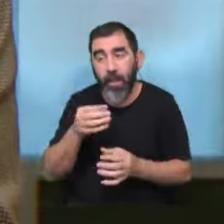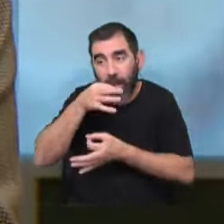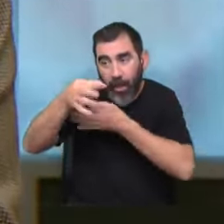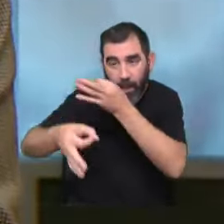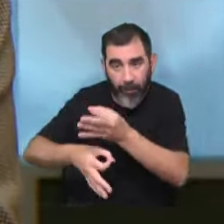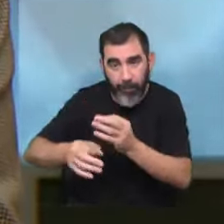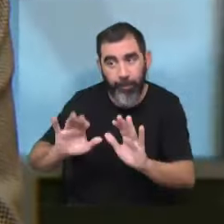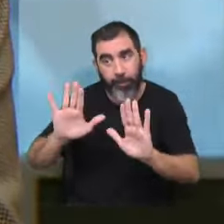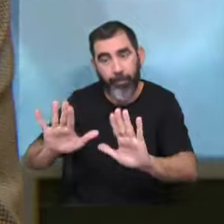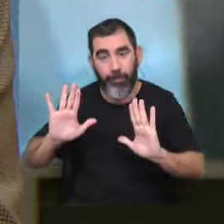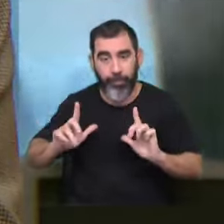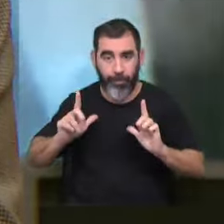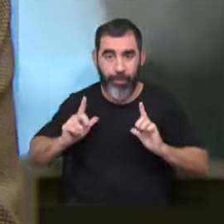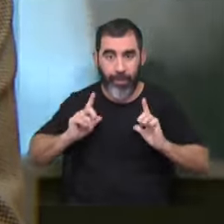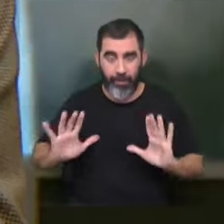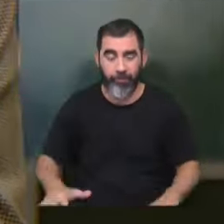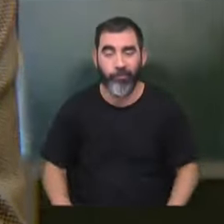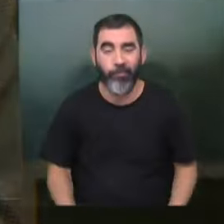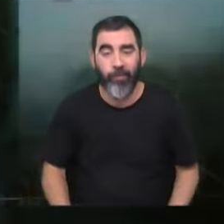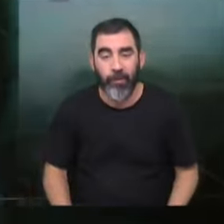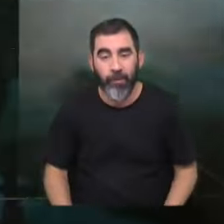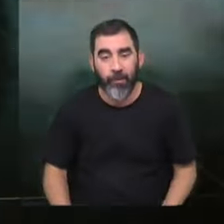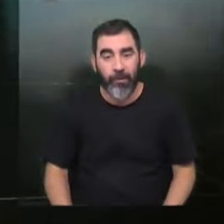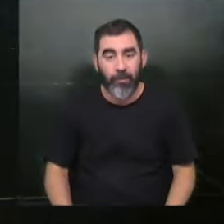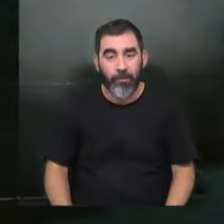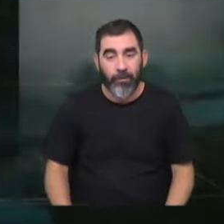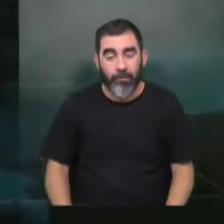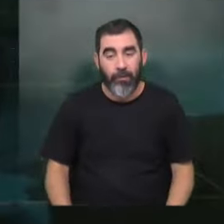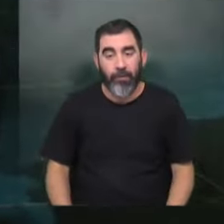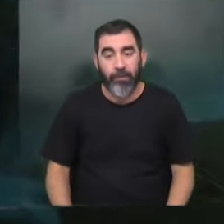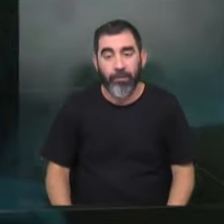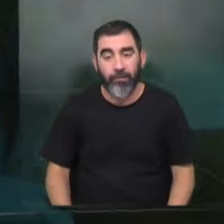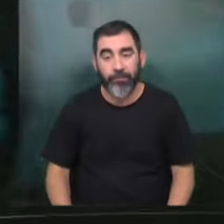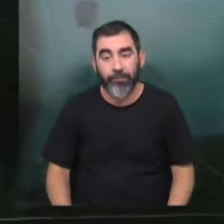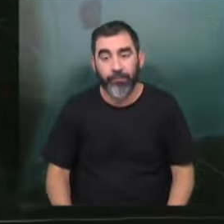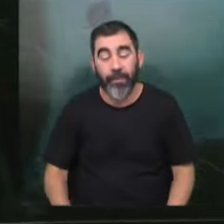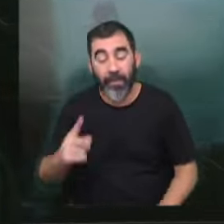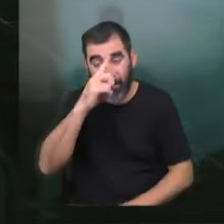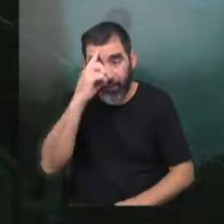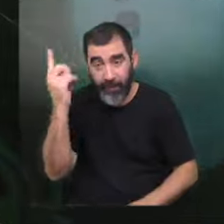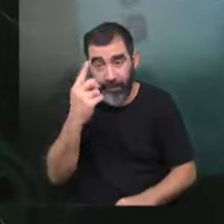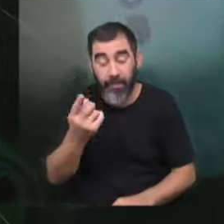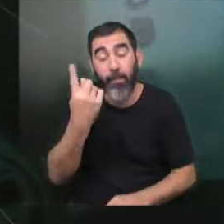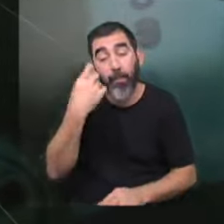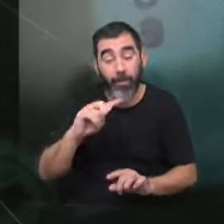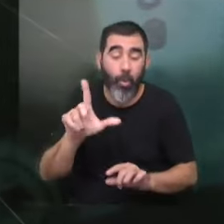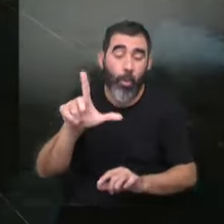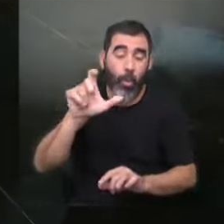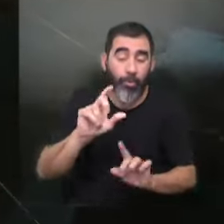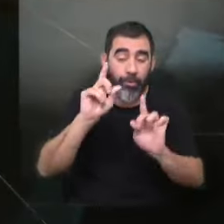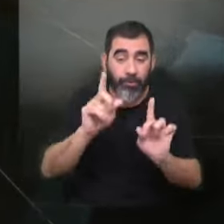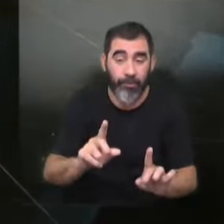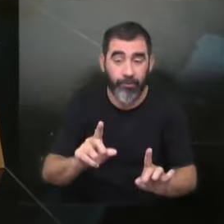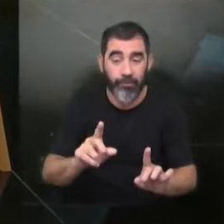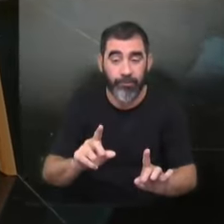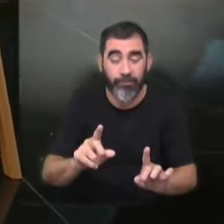ciencia se conversaba. Eso en lo científico, en lo internacional, perdón. Pero también, por supuesto,